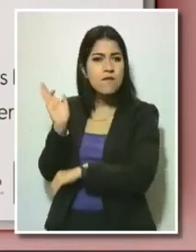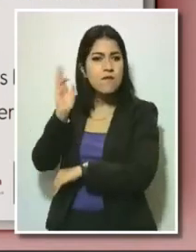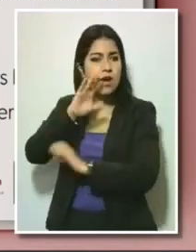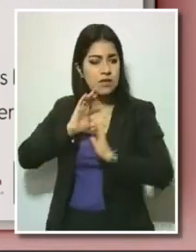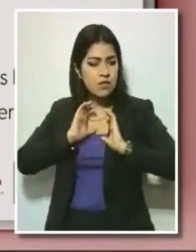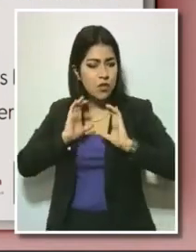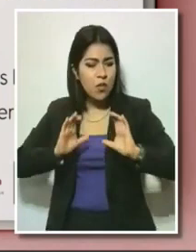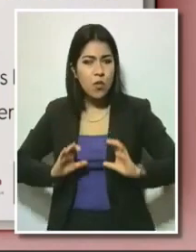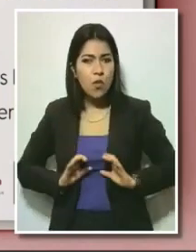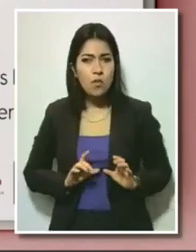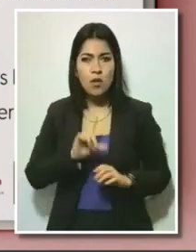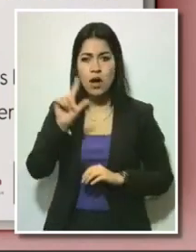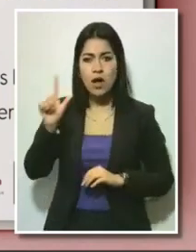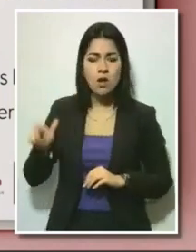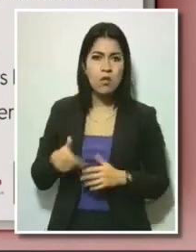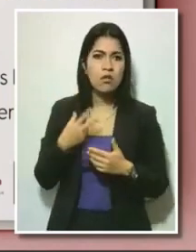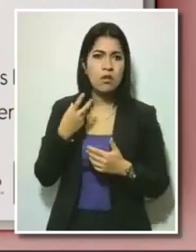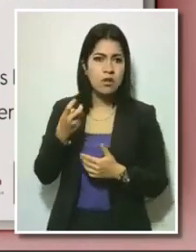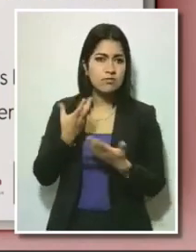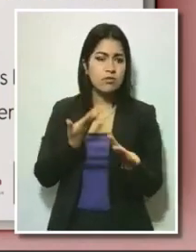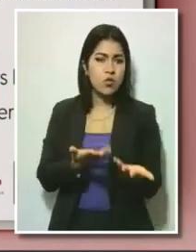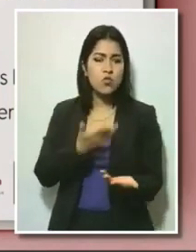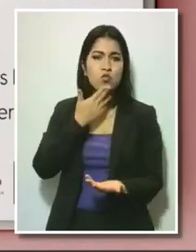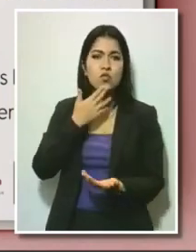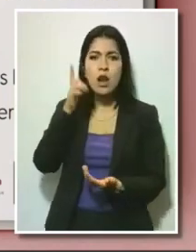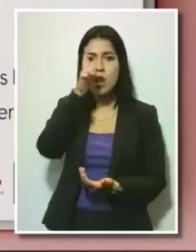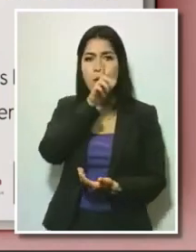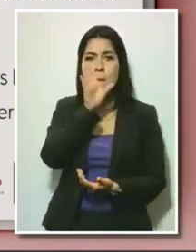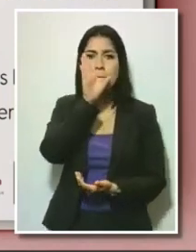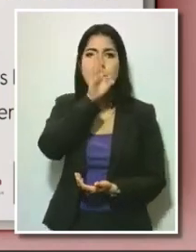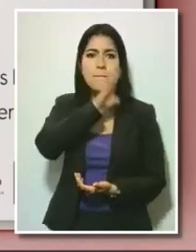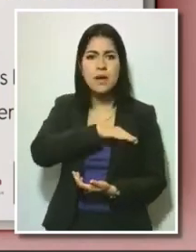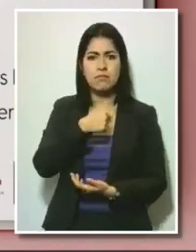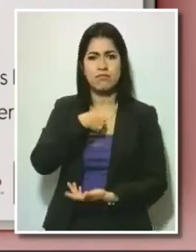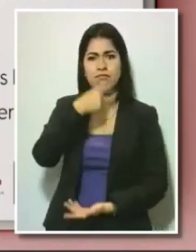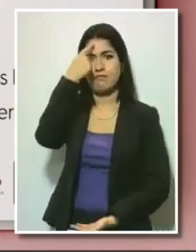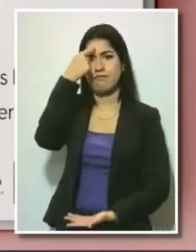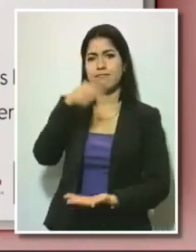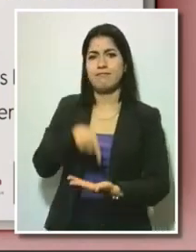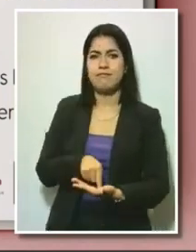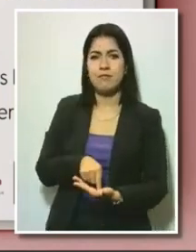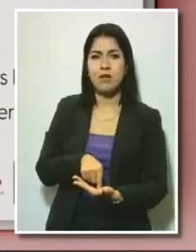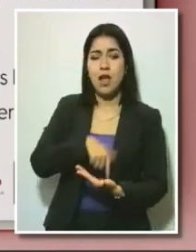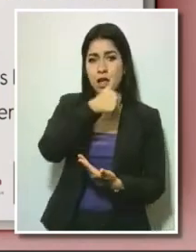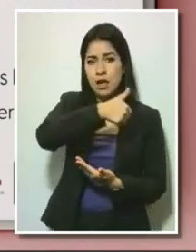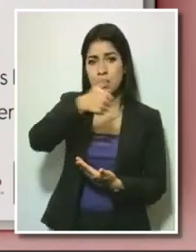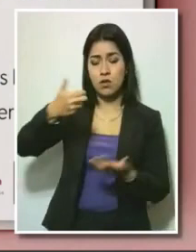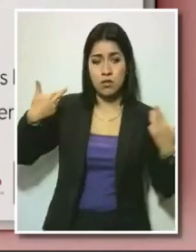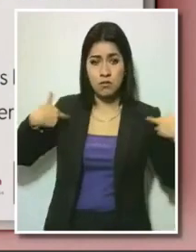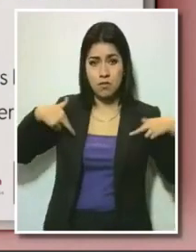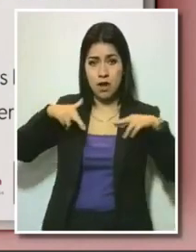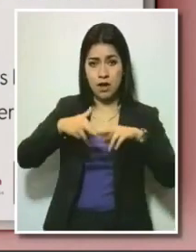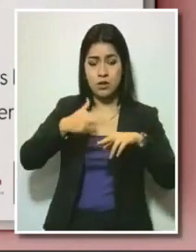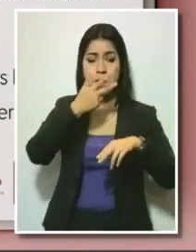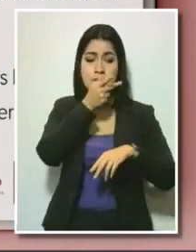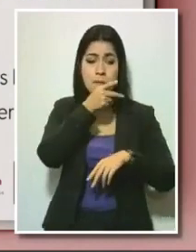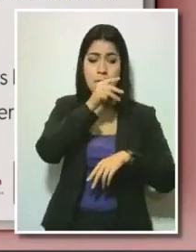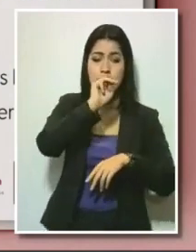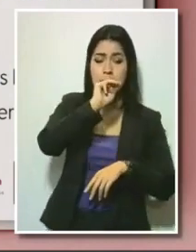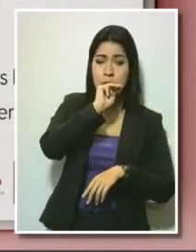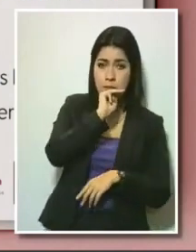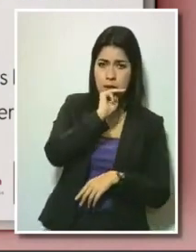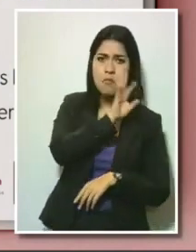genere violencia, que hacen un mal uso del lenguaje. Yo creo y reitero, cada maestro, cada maestra, cada papá, cada